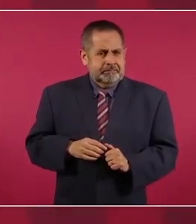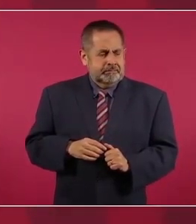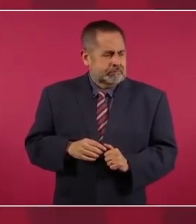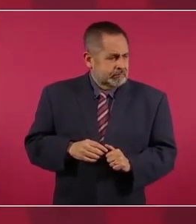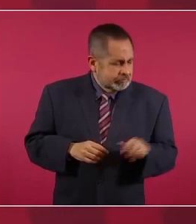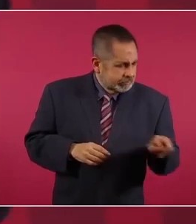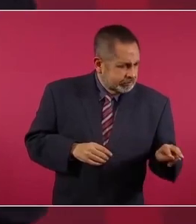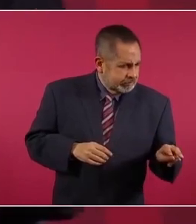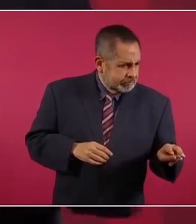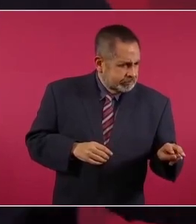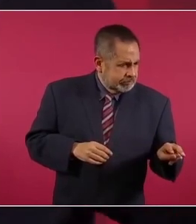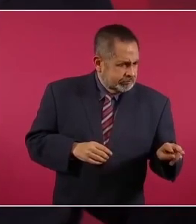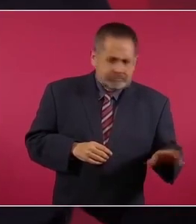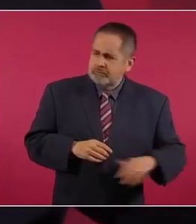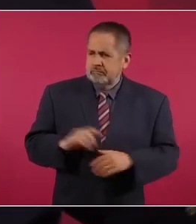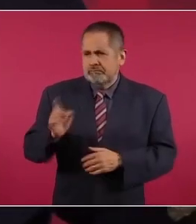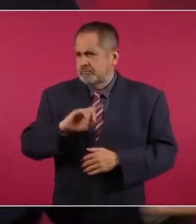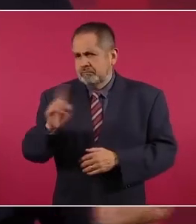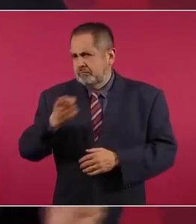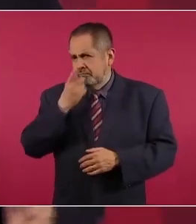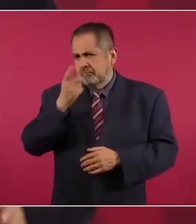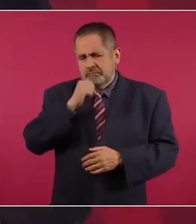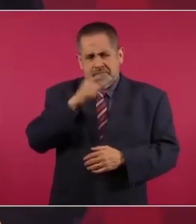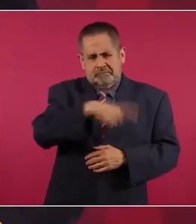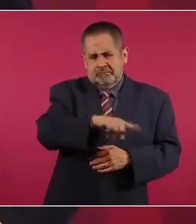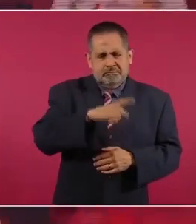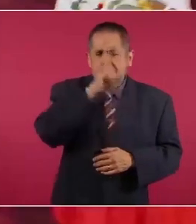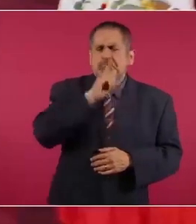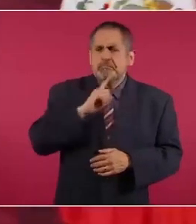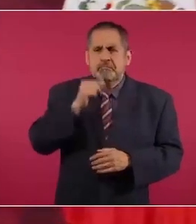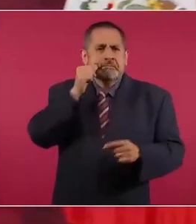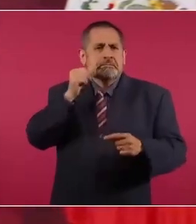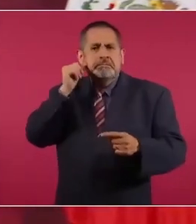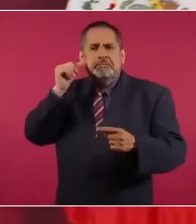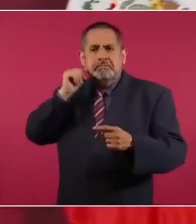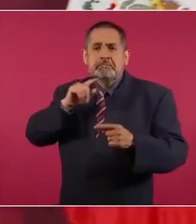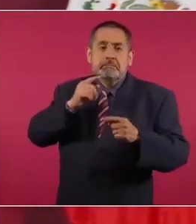dijo, esto no es cierto,